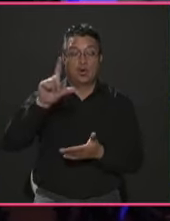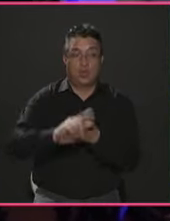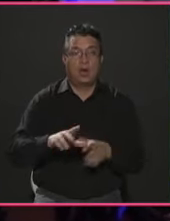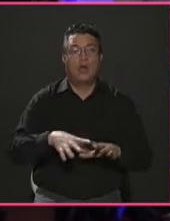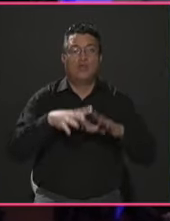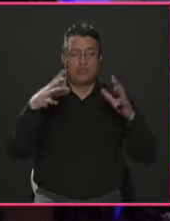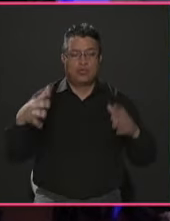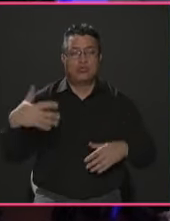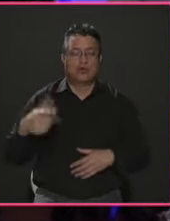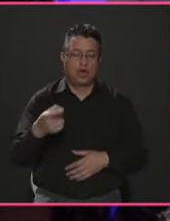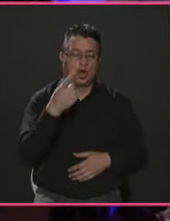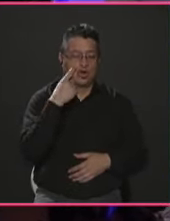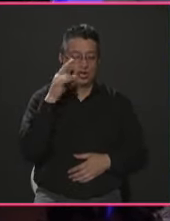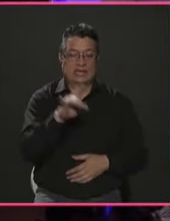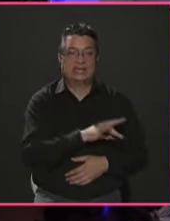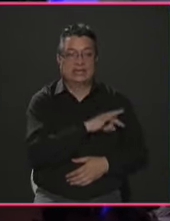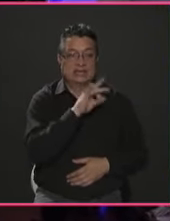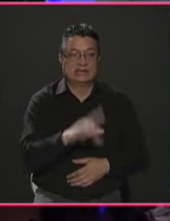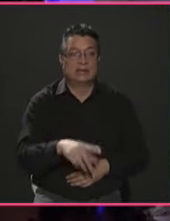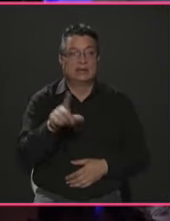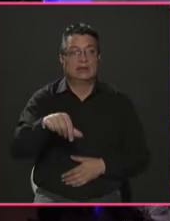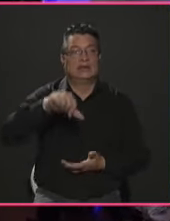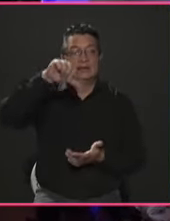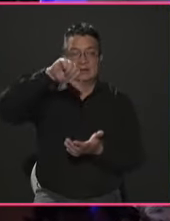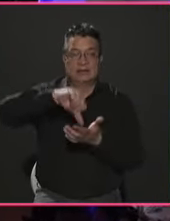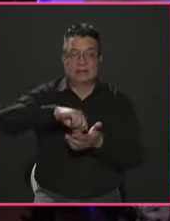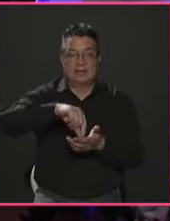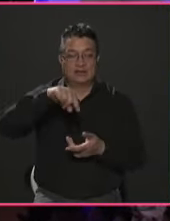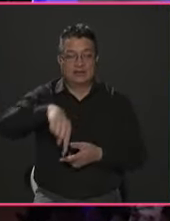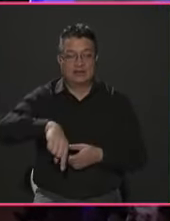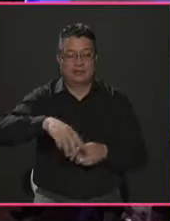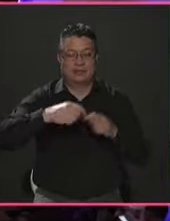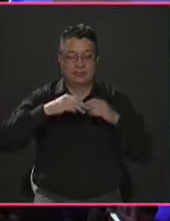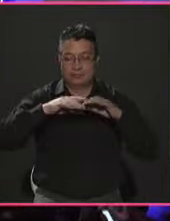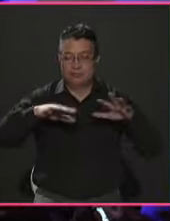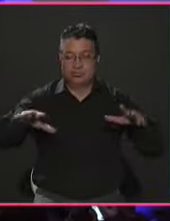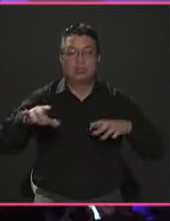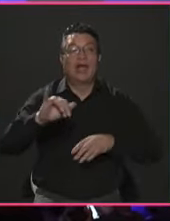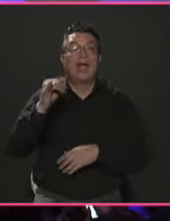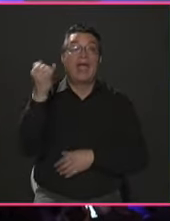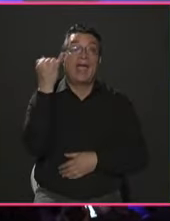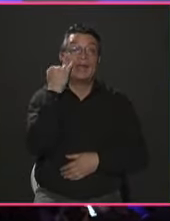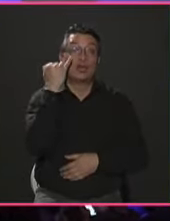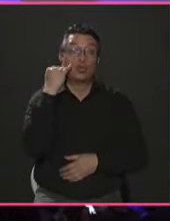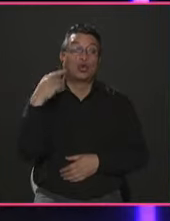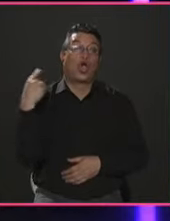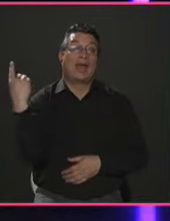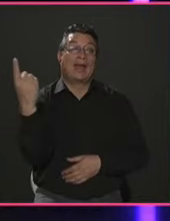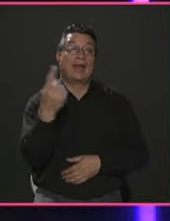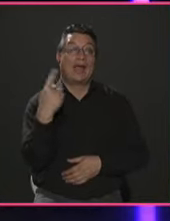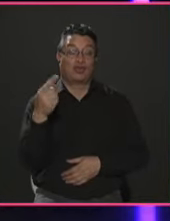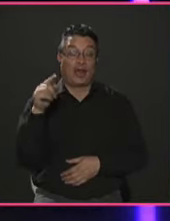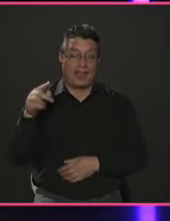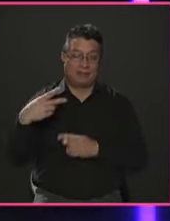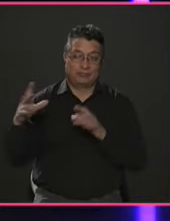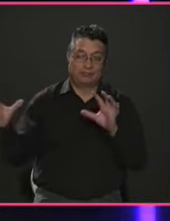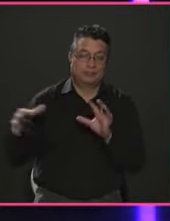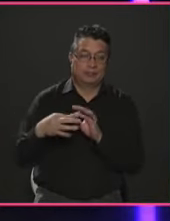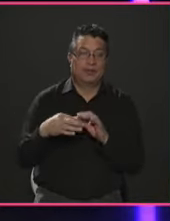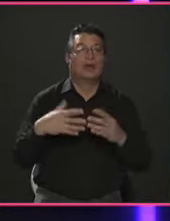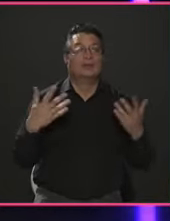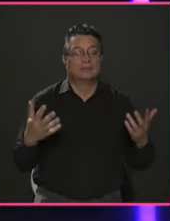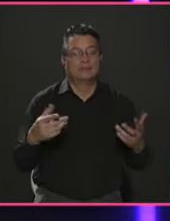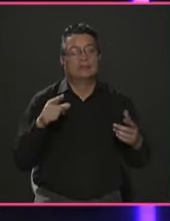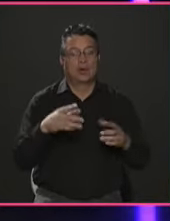emblemático para Chile e un centro de extensión de un Instituto Nacional que sin lugar a dudas ha